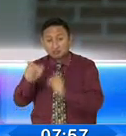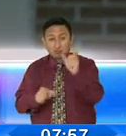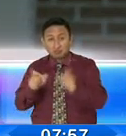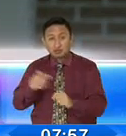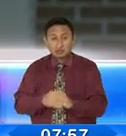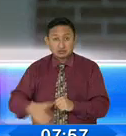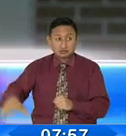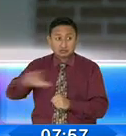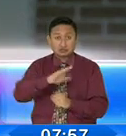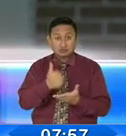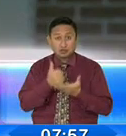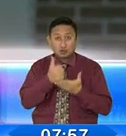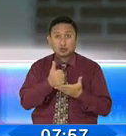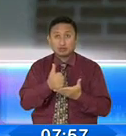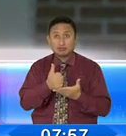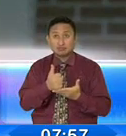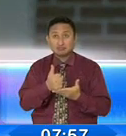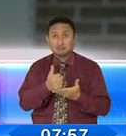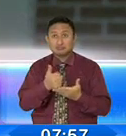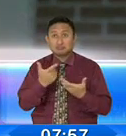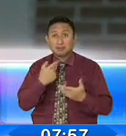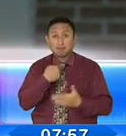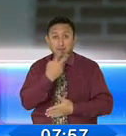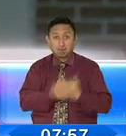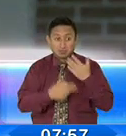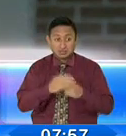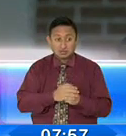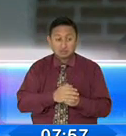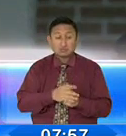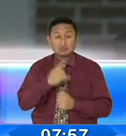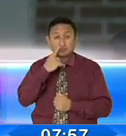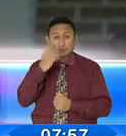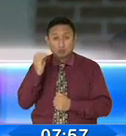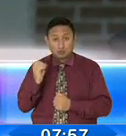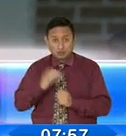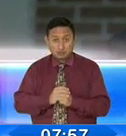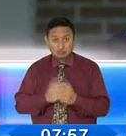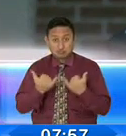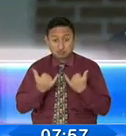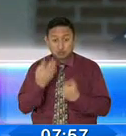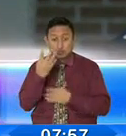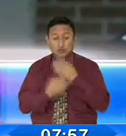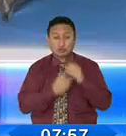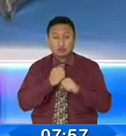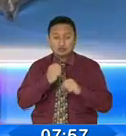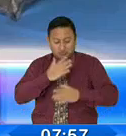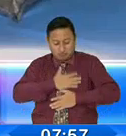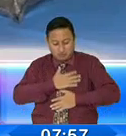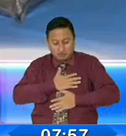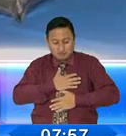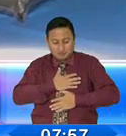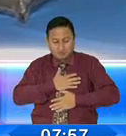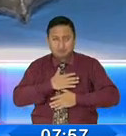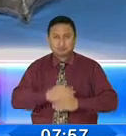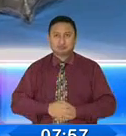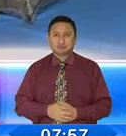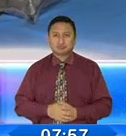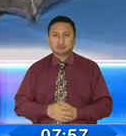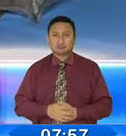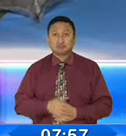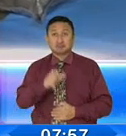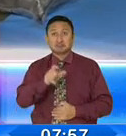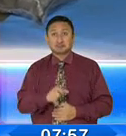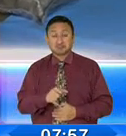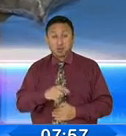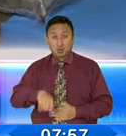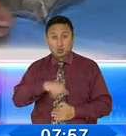pueblo, para mis hijos, para mi marido, estos 4 años fueron para mí. Carmen no es solo un don de gente, sino